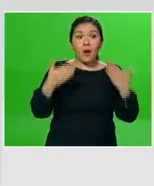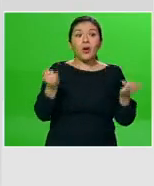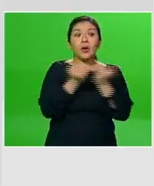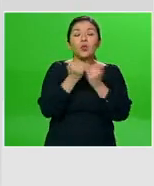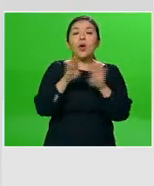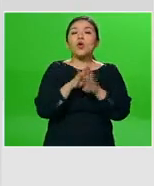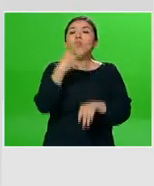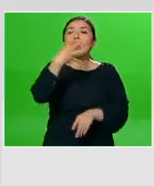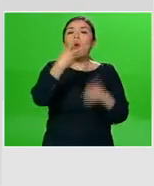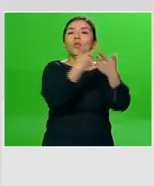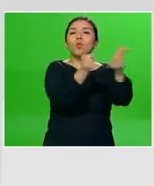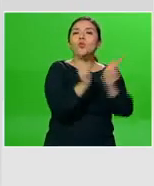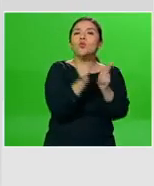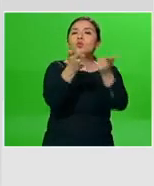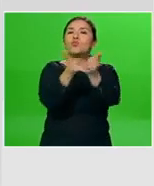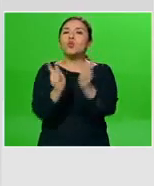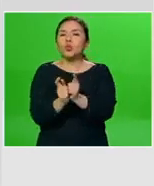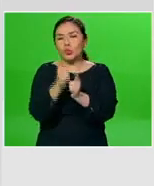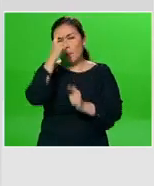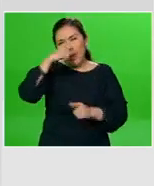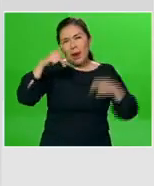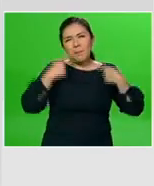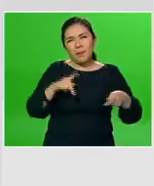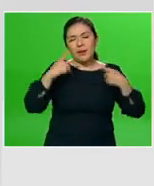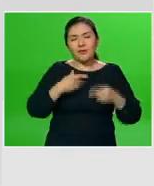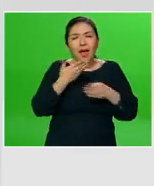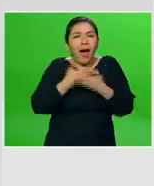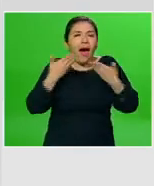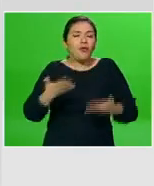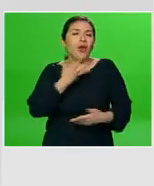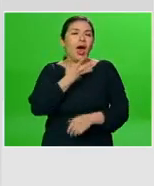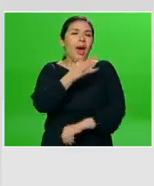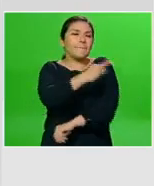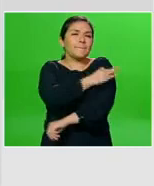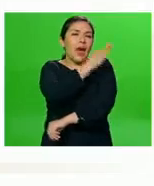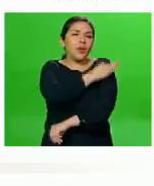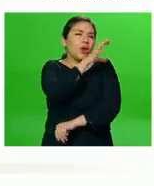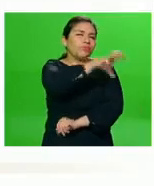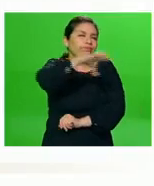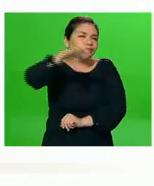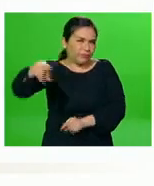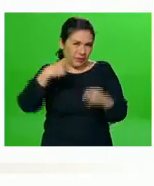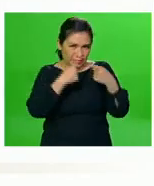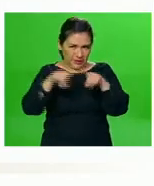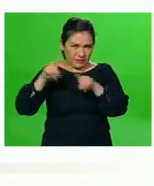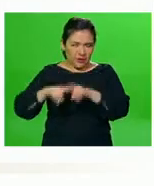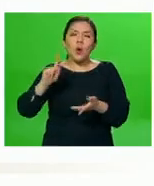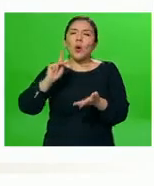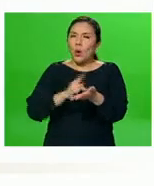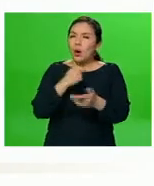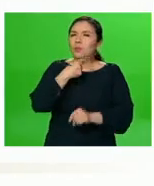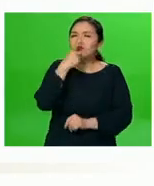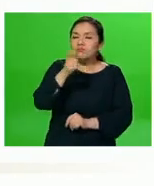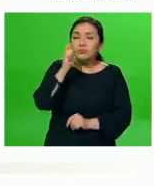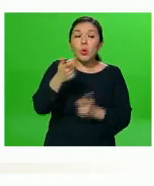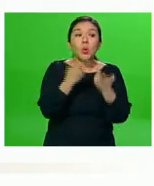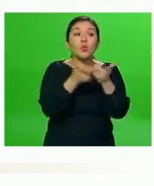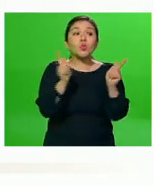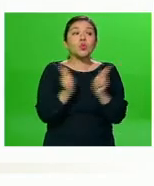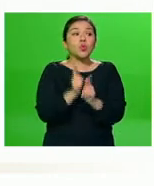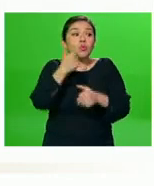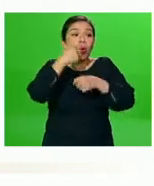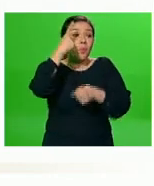cuatro grupos poblacionales que en este momento se están vacunando hacemos énfasis lógicamente en el grupo